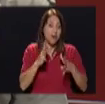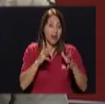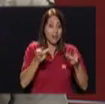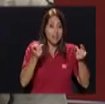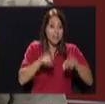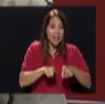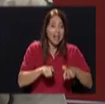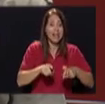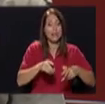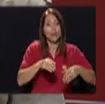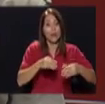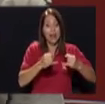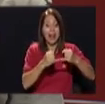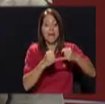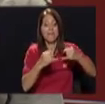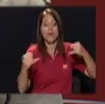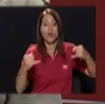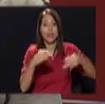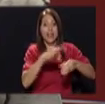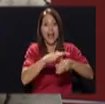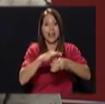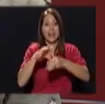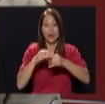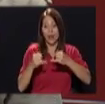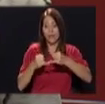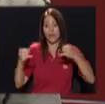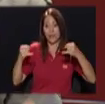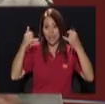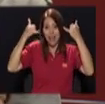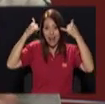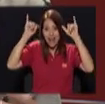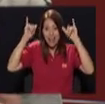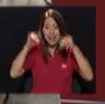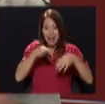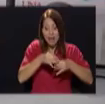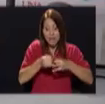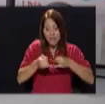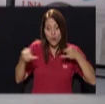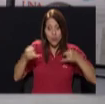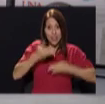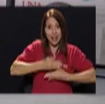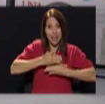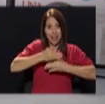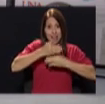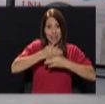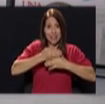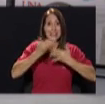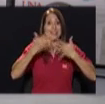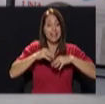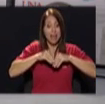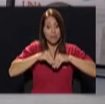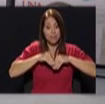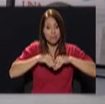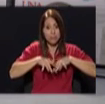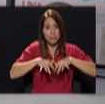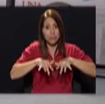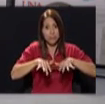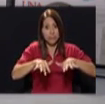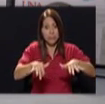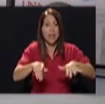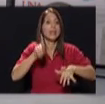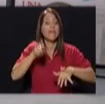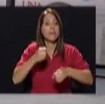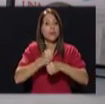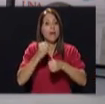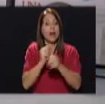frontera agrícola, aumenta la frontera ganadera, es cómo podemos armonizar justamente con ese programa de educación ambiental